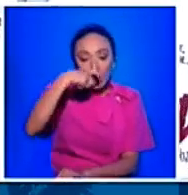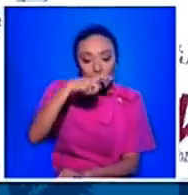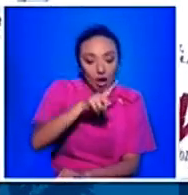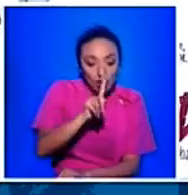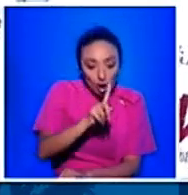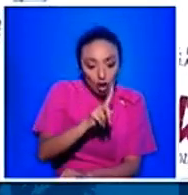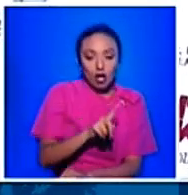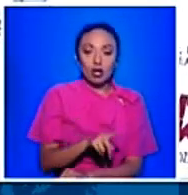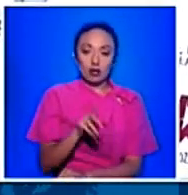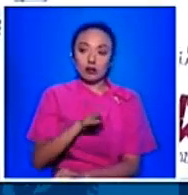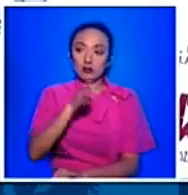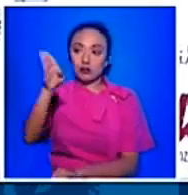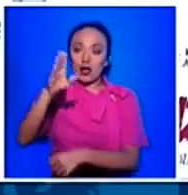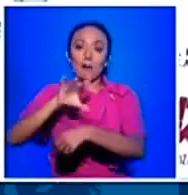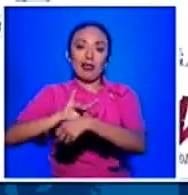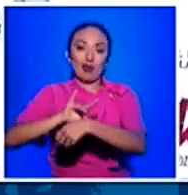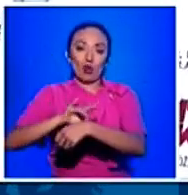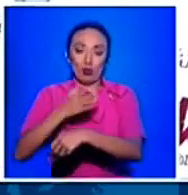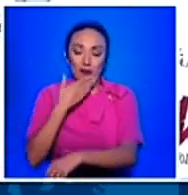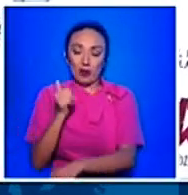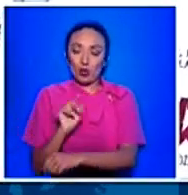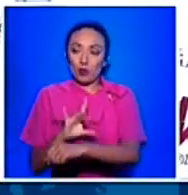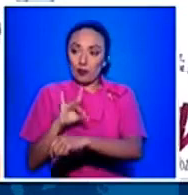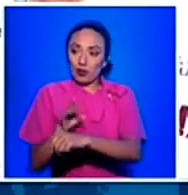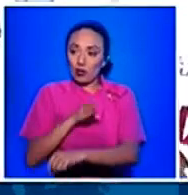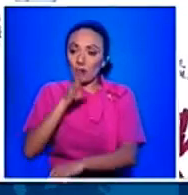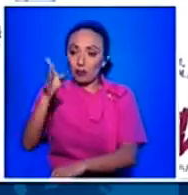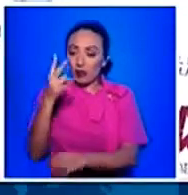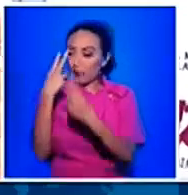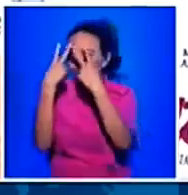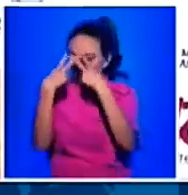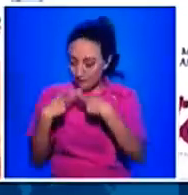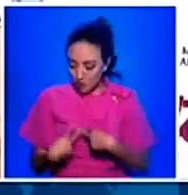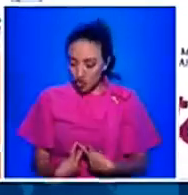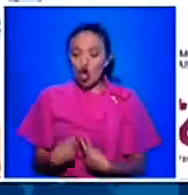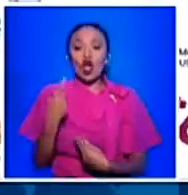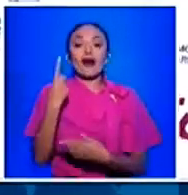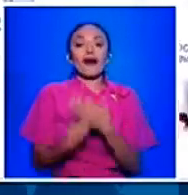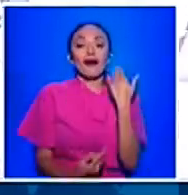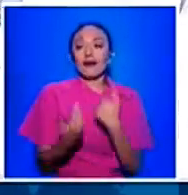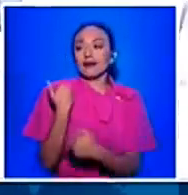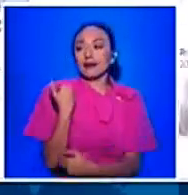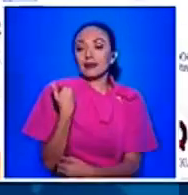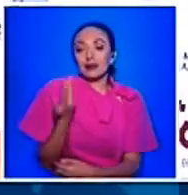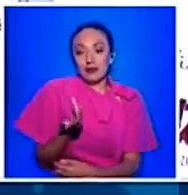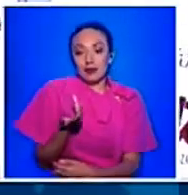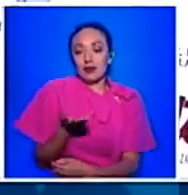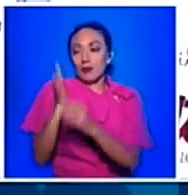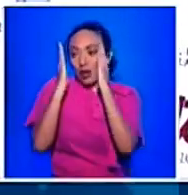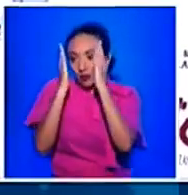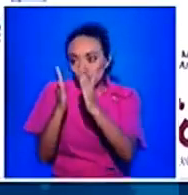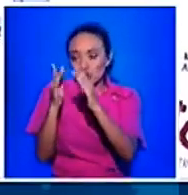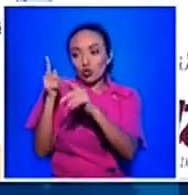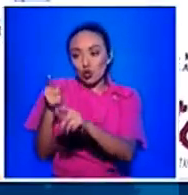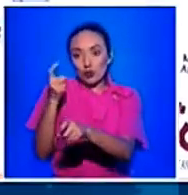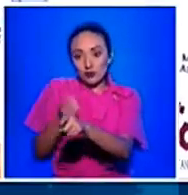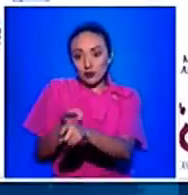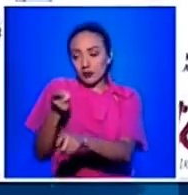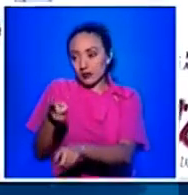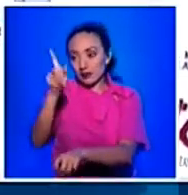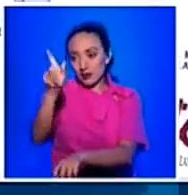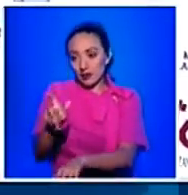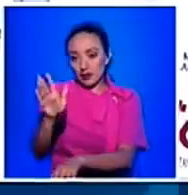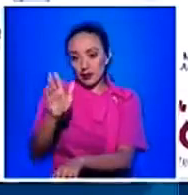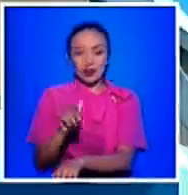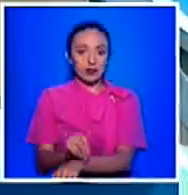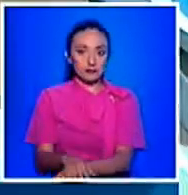preferible acudir al médico para que de esta forma se pueda solicitar un panel viral y diagnosticar con certeza cuál es el virus que está siendo